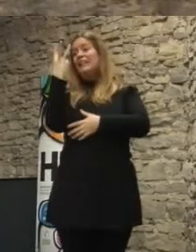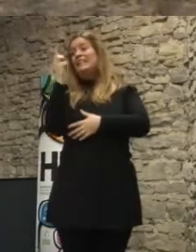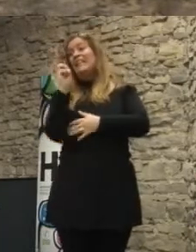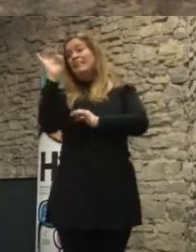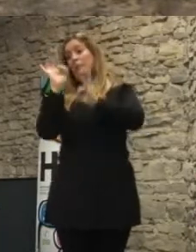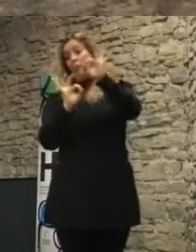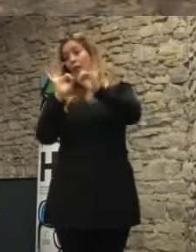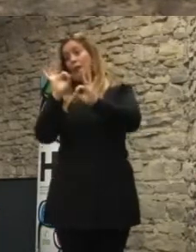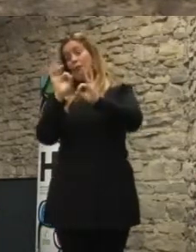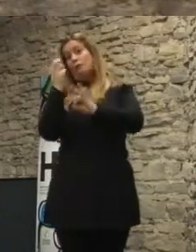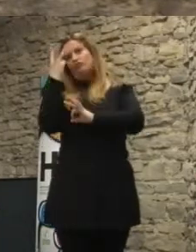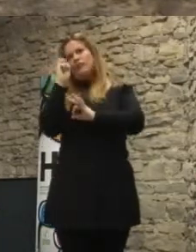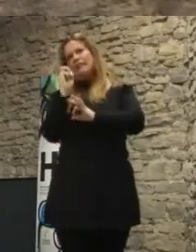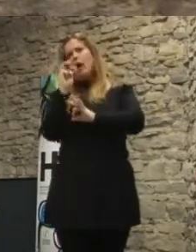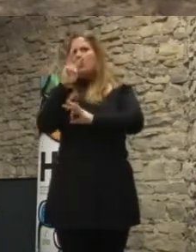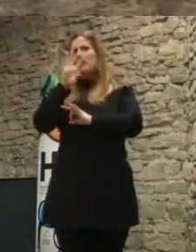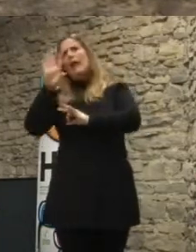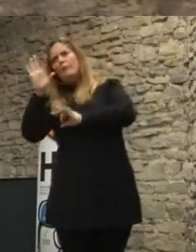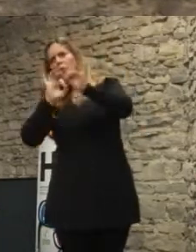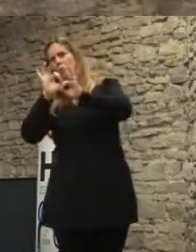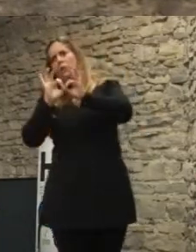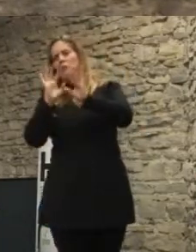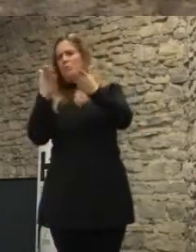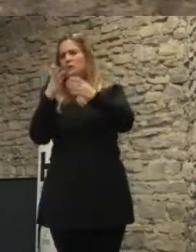30 incluso para arriba, 30-35%.